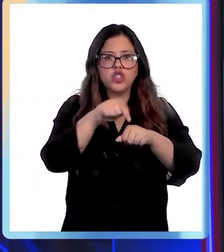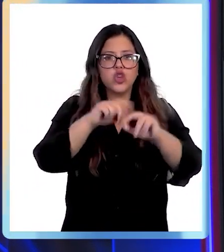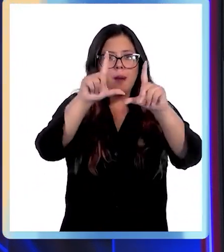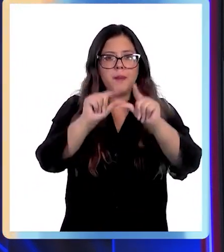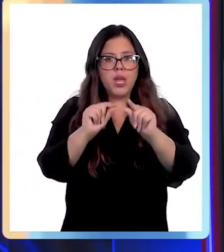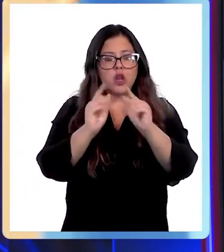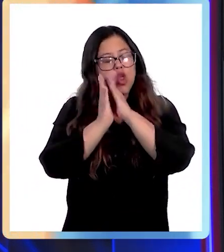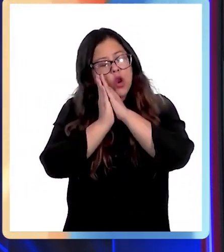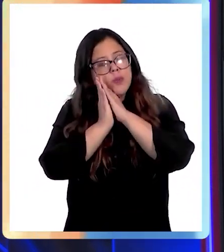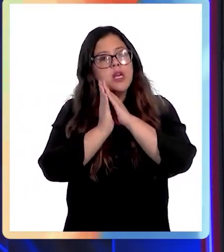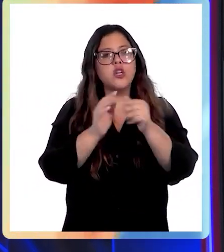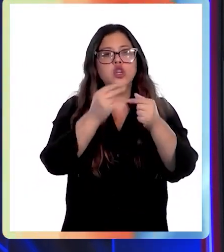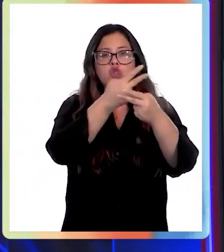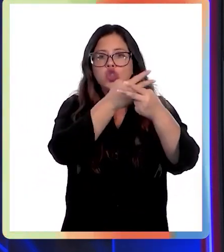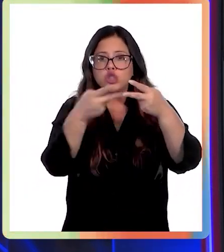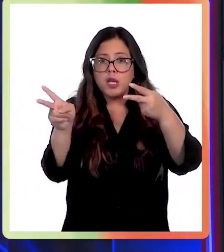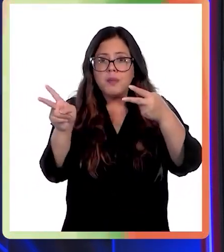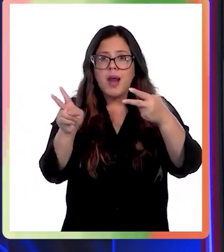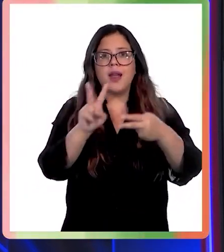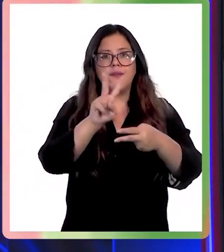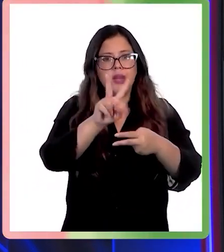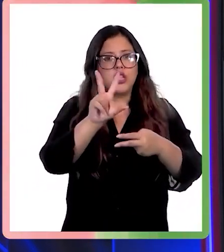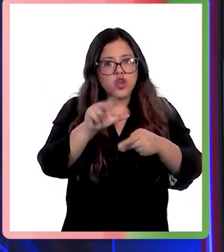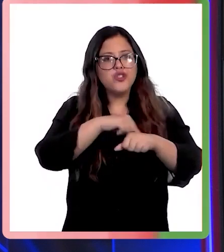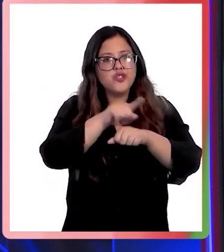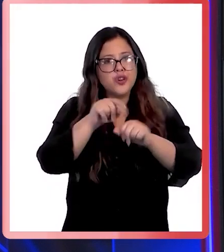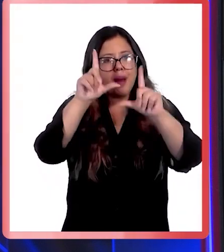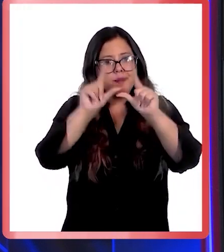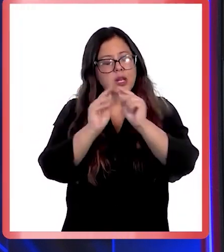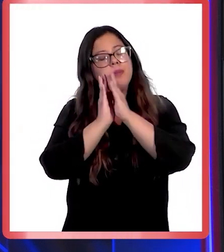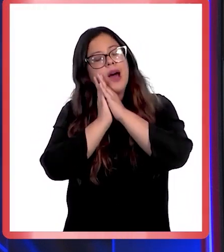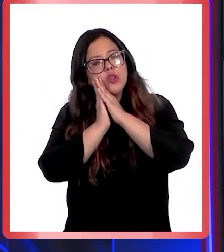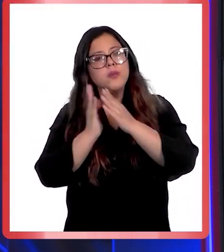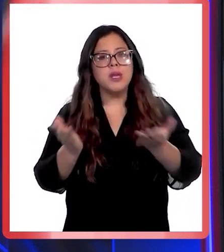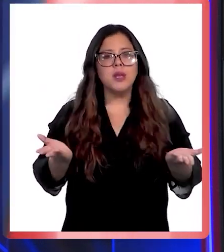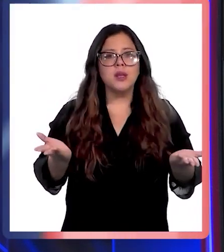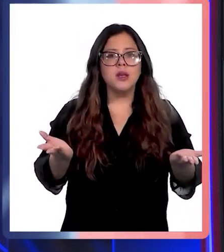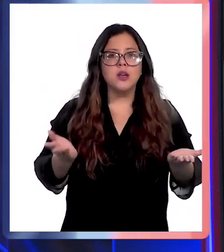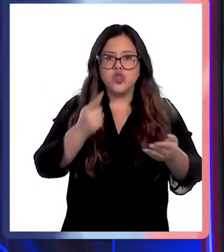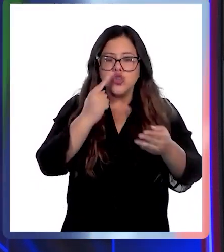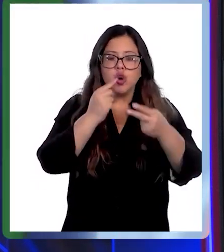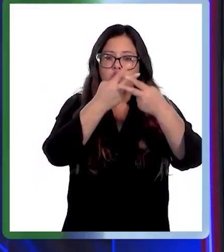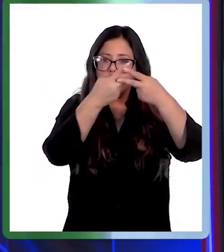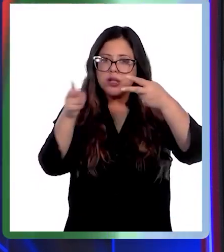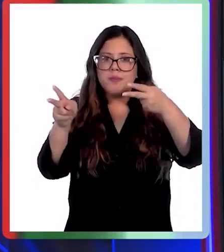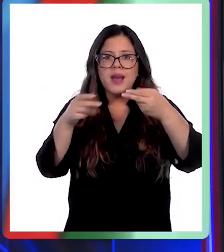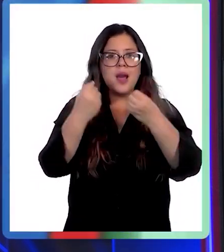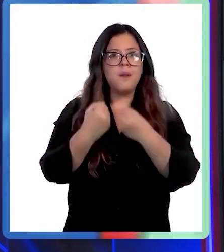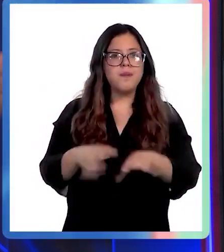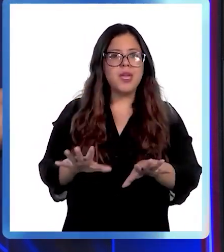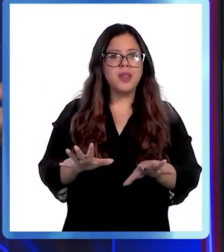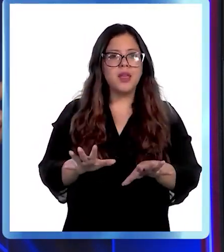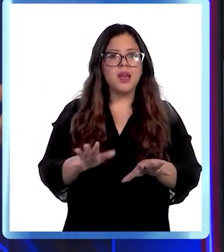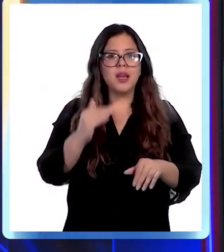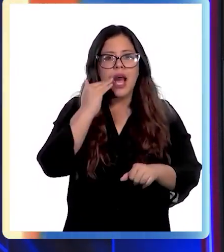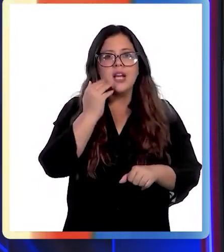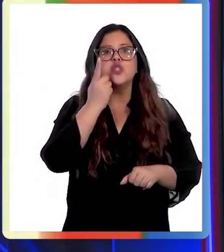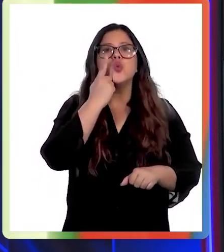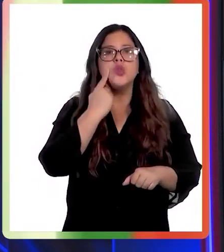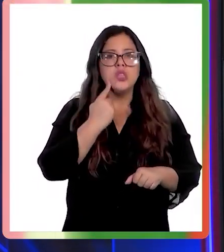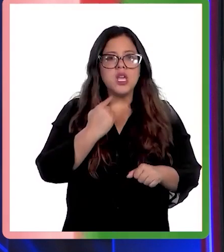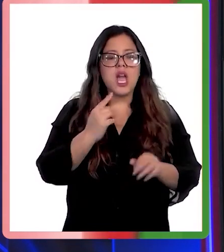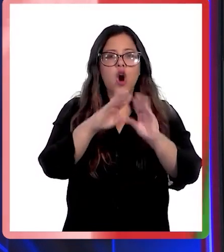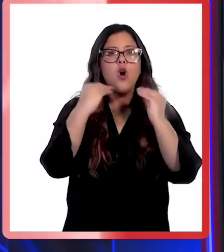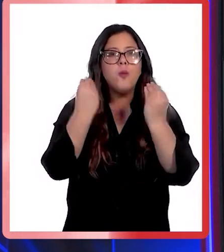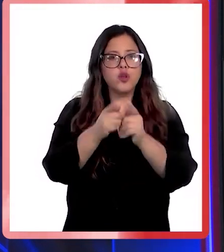menos de sueño, 2 semanas serían 28 horas menos de sueño, o sea, en 2 semanas uno pierde más de un día completo